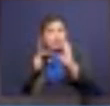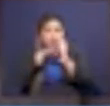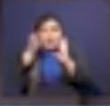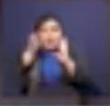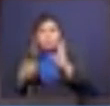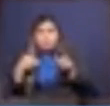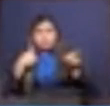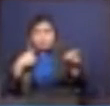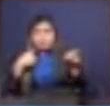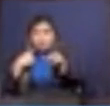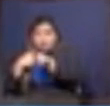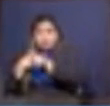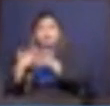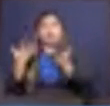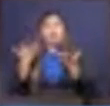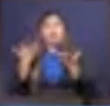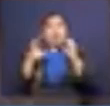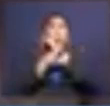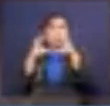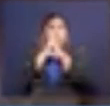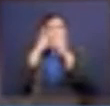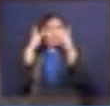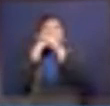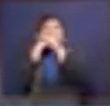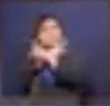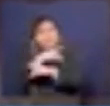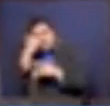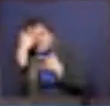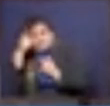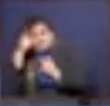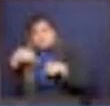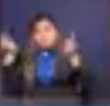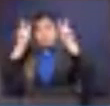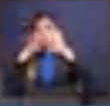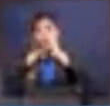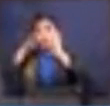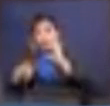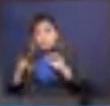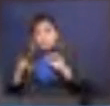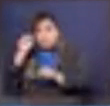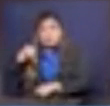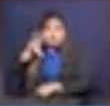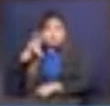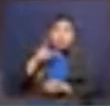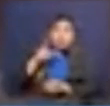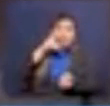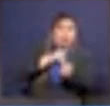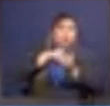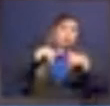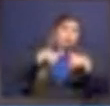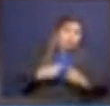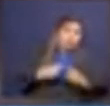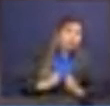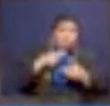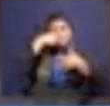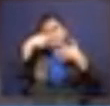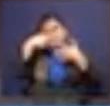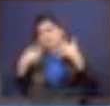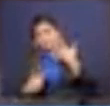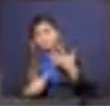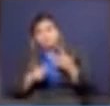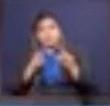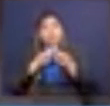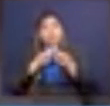tiene o las unidades de cuidado intensivo, y el establecimiento de un seguimiento